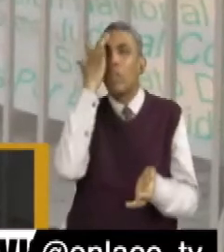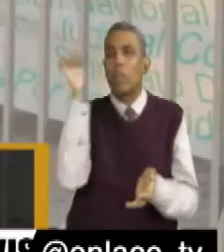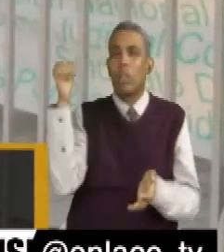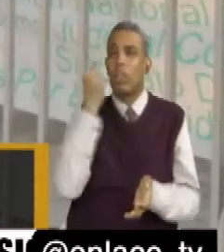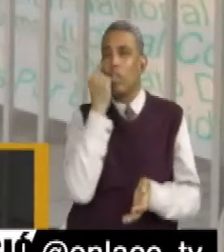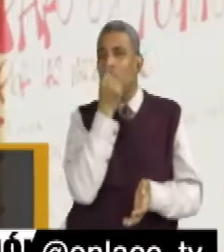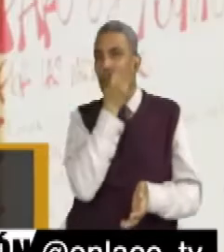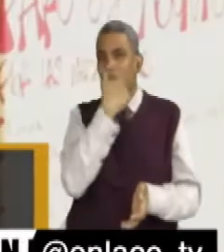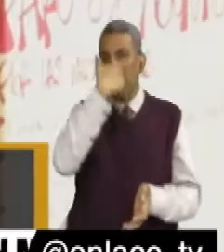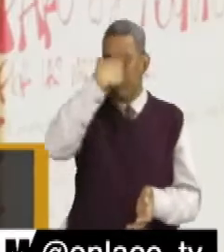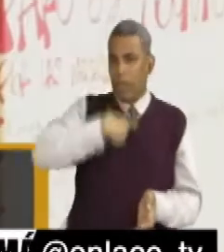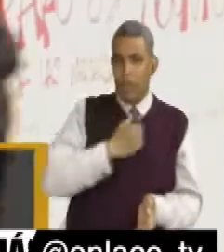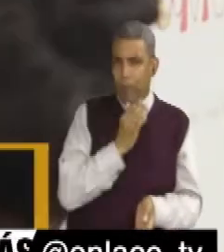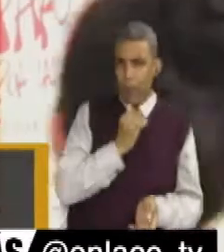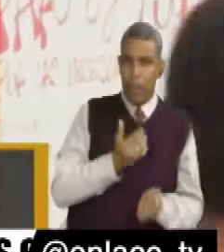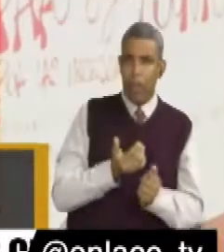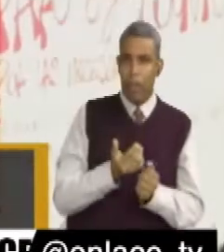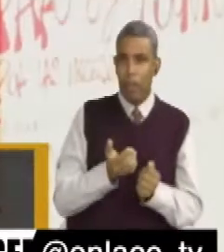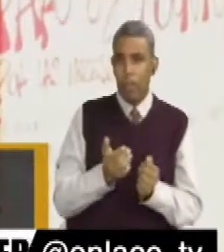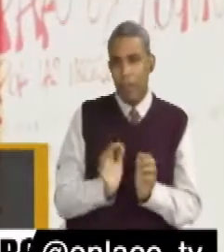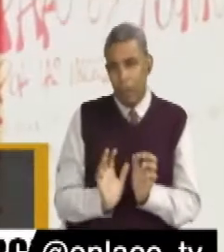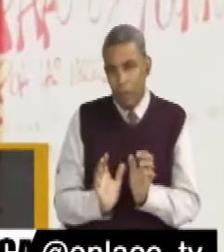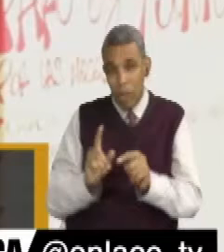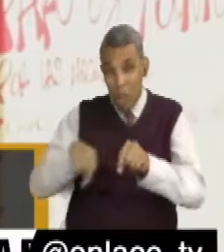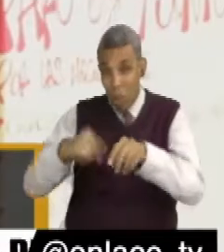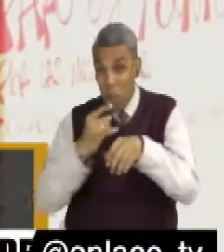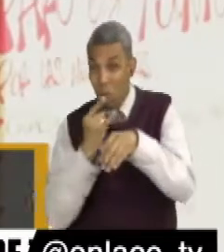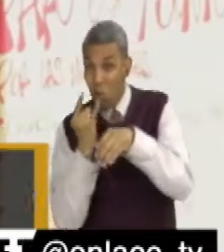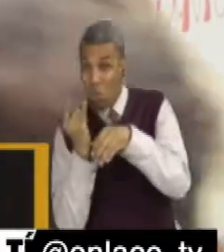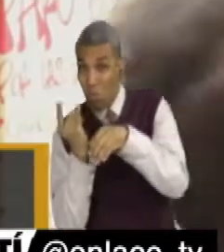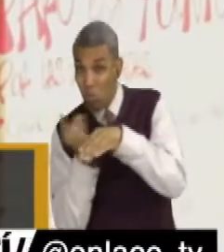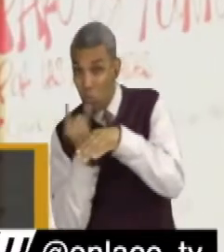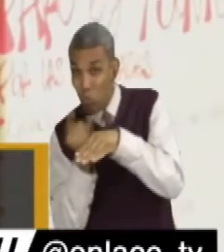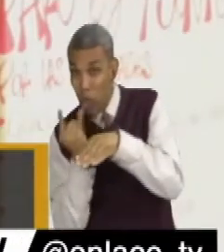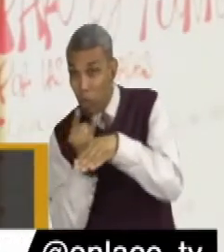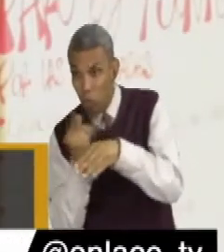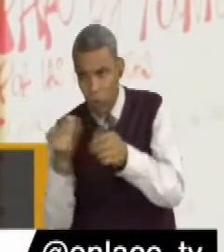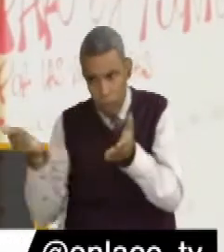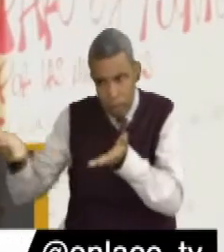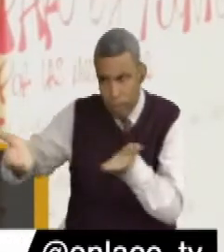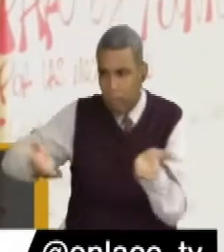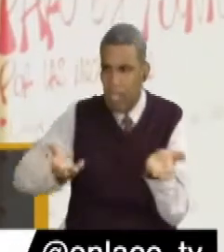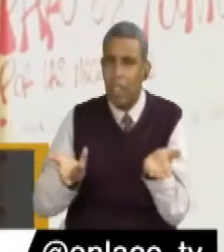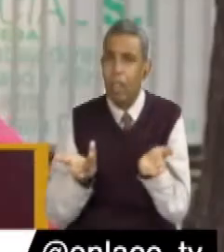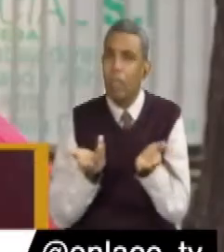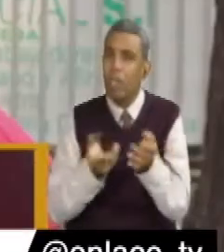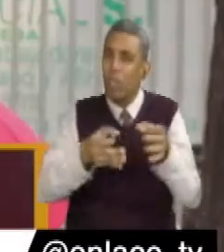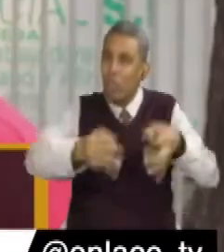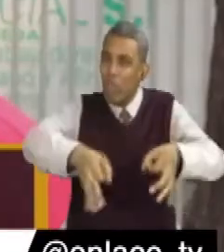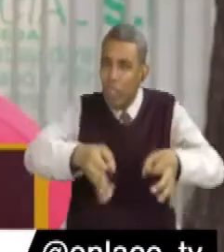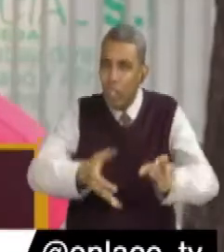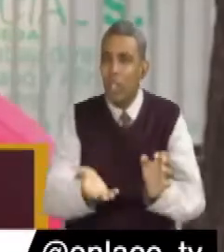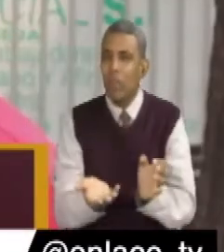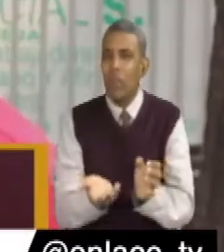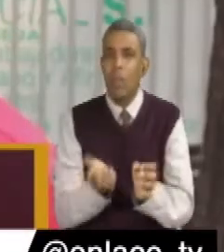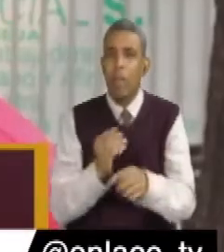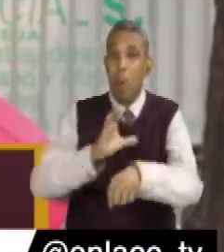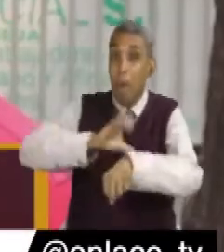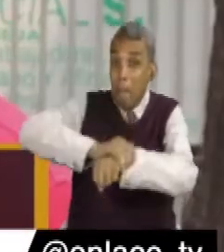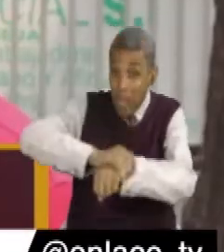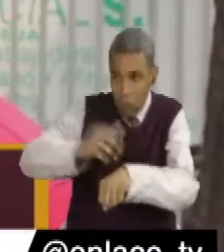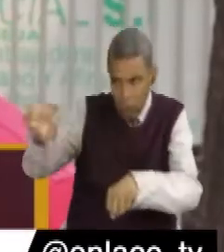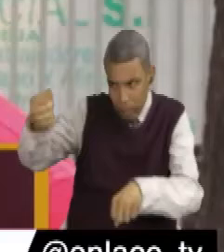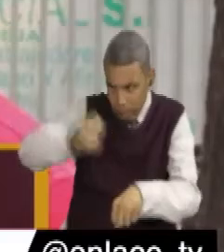URI, audiencias con presos, también derechos de libertades, se está manejando